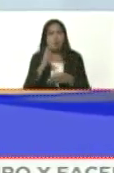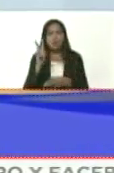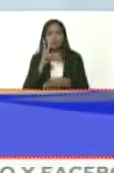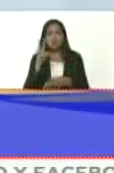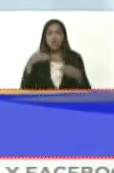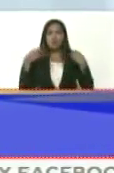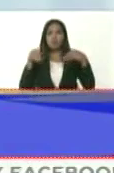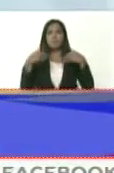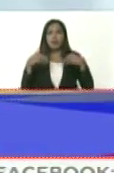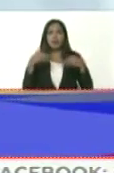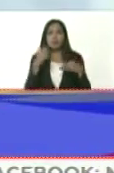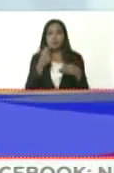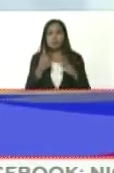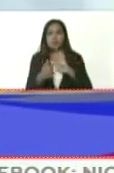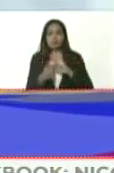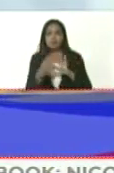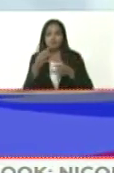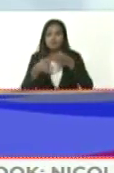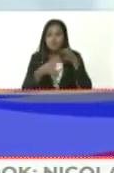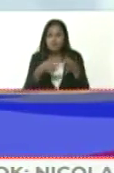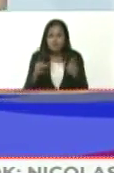del Plástico. Aquí donde estoy,